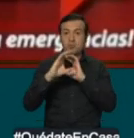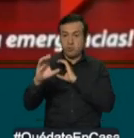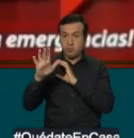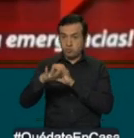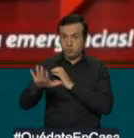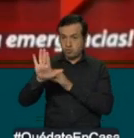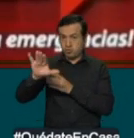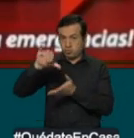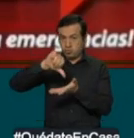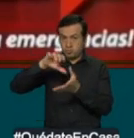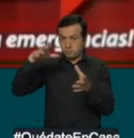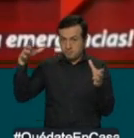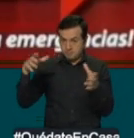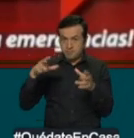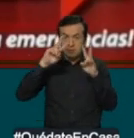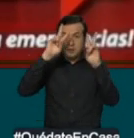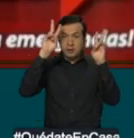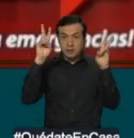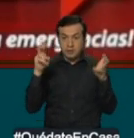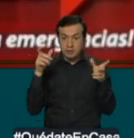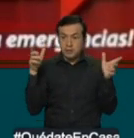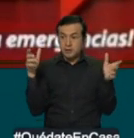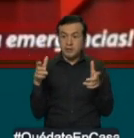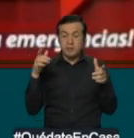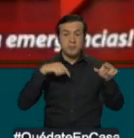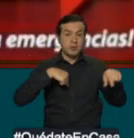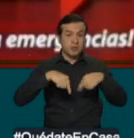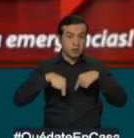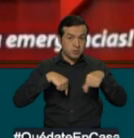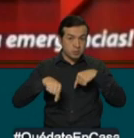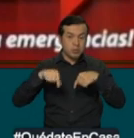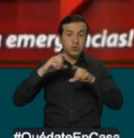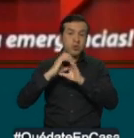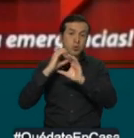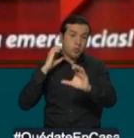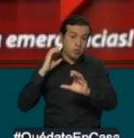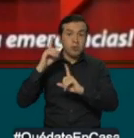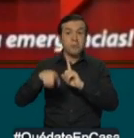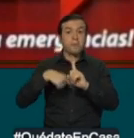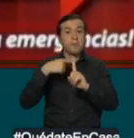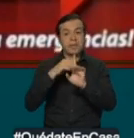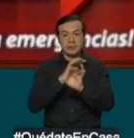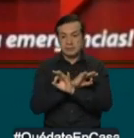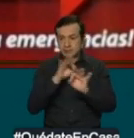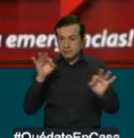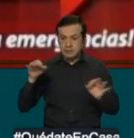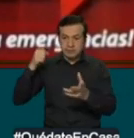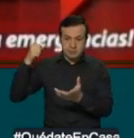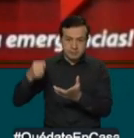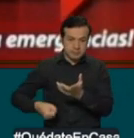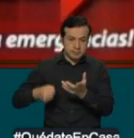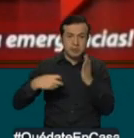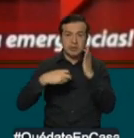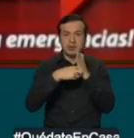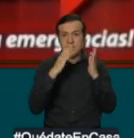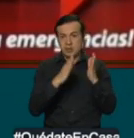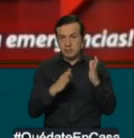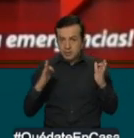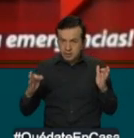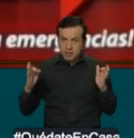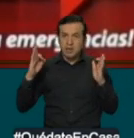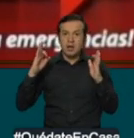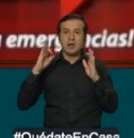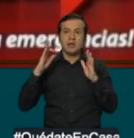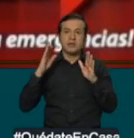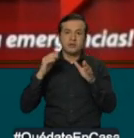de sus ciudades el tema de la regulación del transporte urbano la limpieza la desinfección de terminales de estaciones